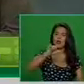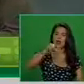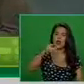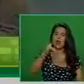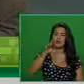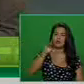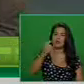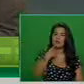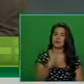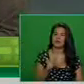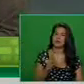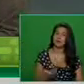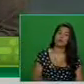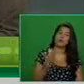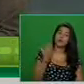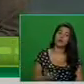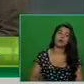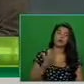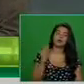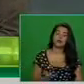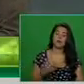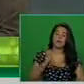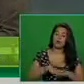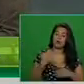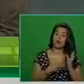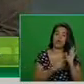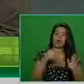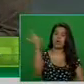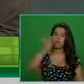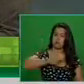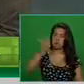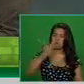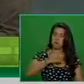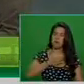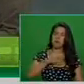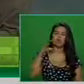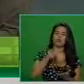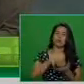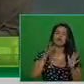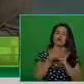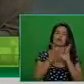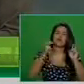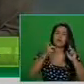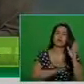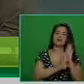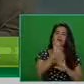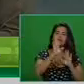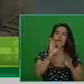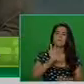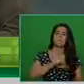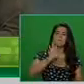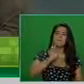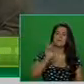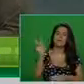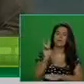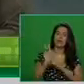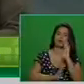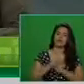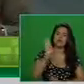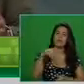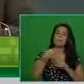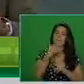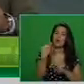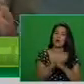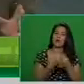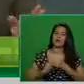@AlejandroMP27F. Es necesario e importante porque demuestra la seriedad de Estado en función del desarrollo de la nación y mejor calidad de vida, siendo